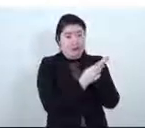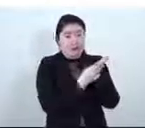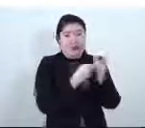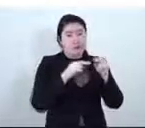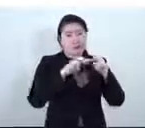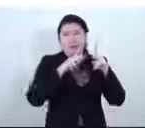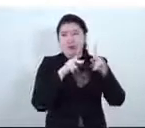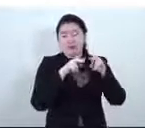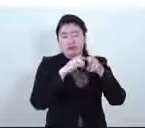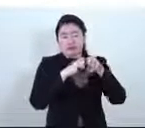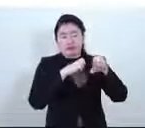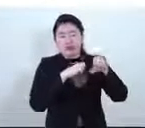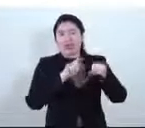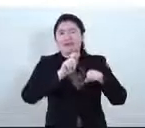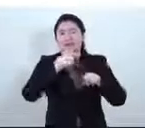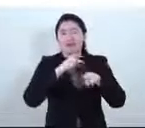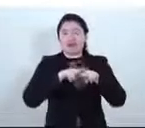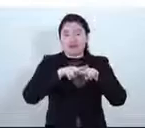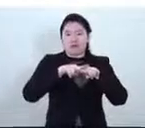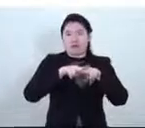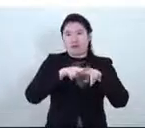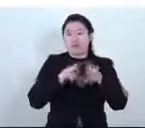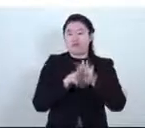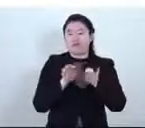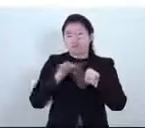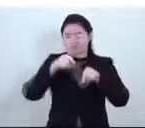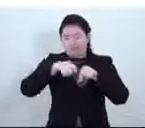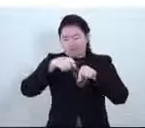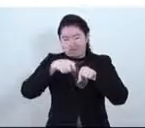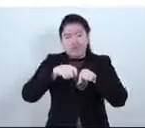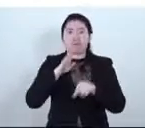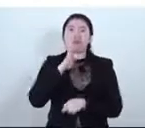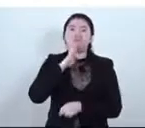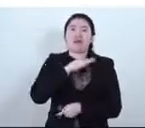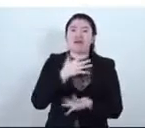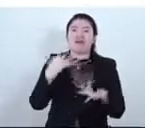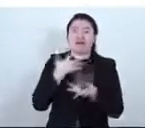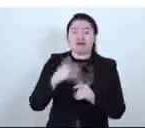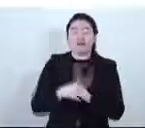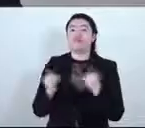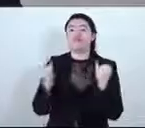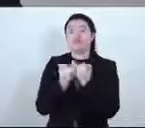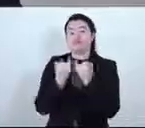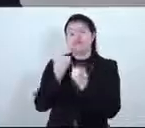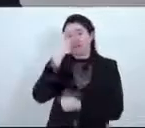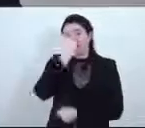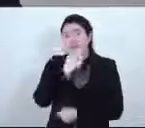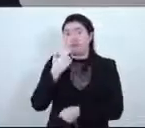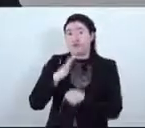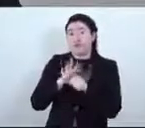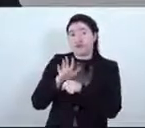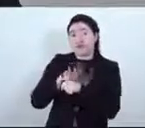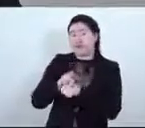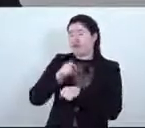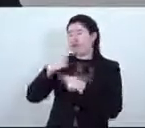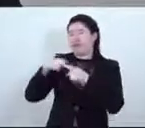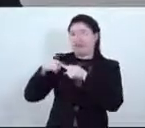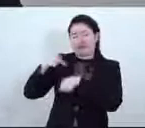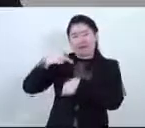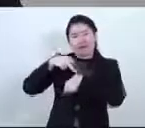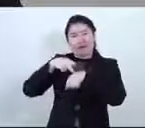Estos pernos denotan una deficiencia en el proceso de soldadura aplicado. Además, se observan diferentes tipos de concreto en la